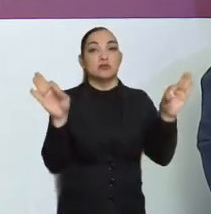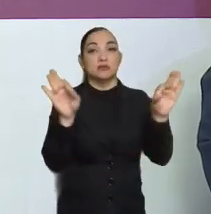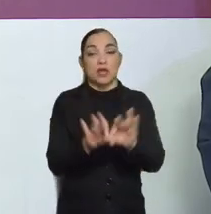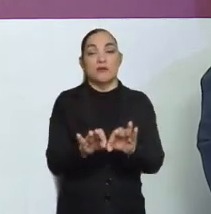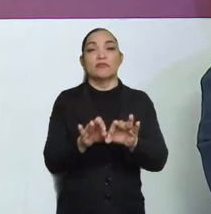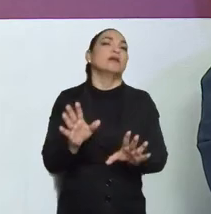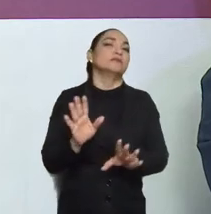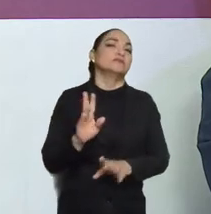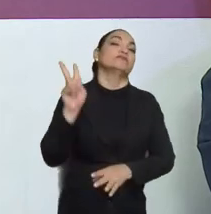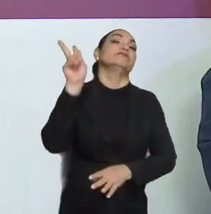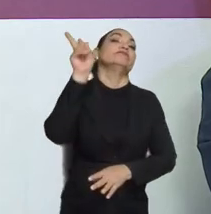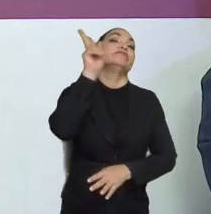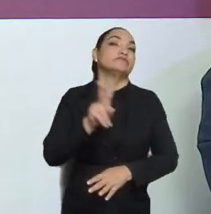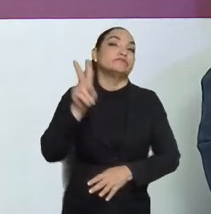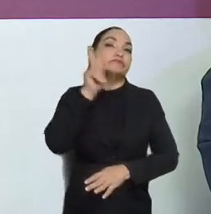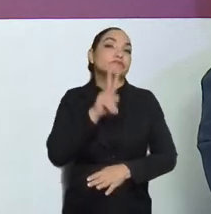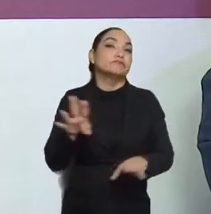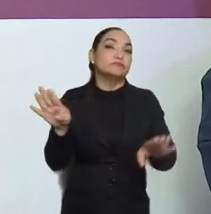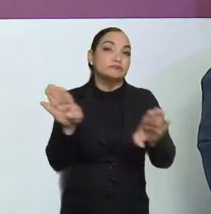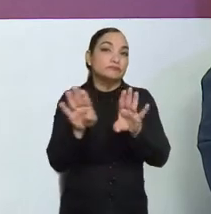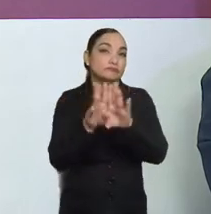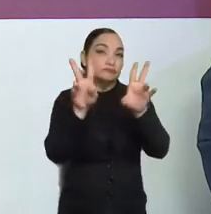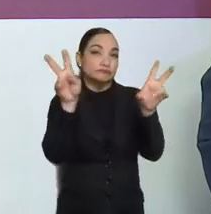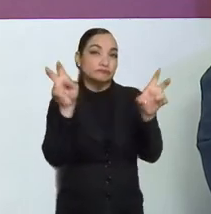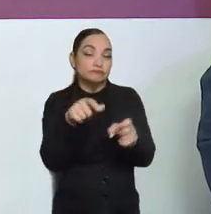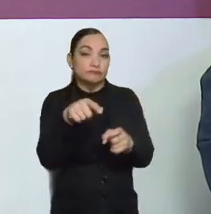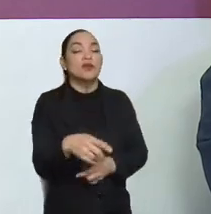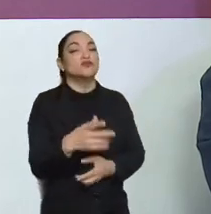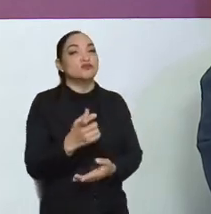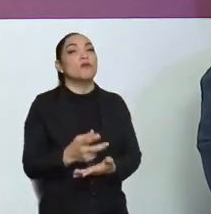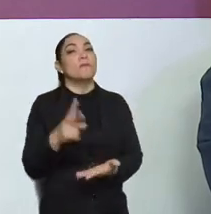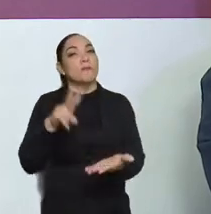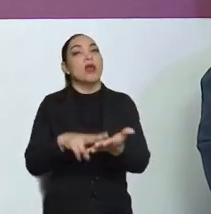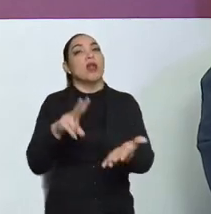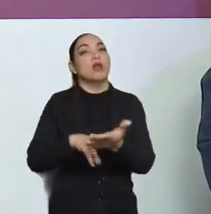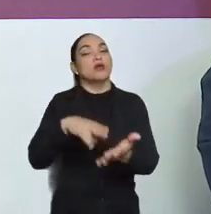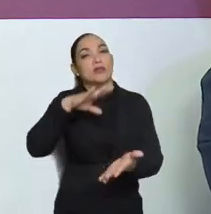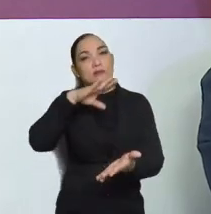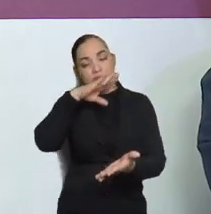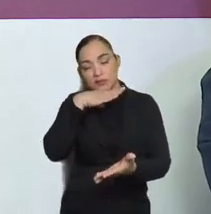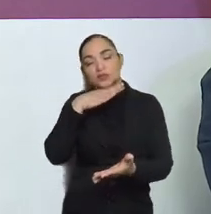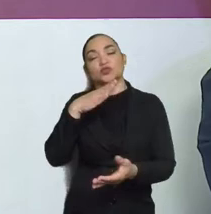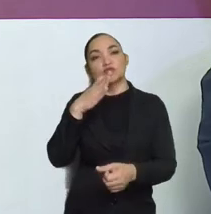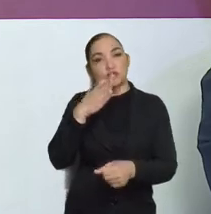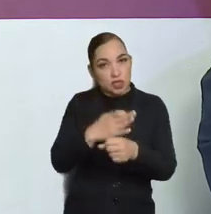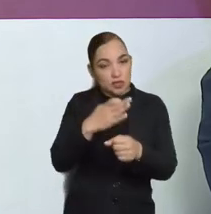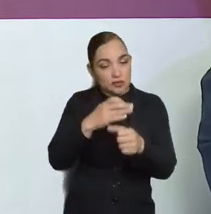este tema. Pero yo estoy muy al pendiente del precio del maíz. Y